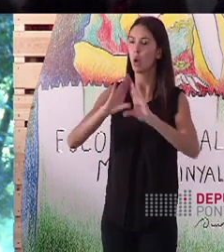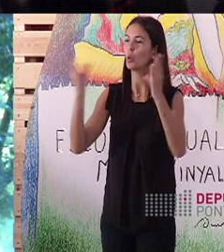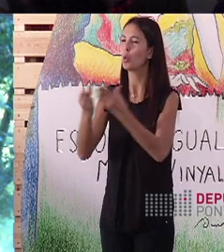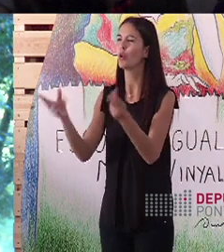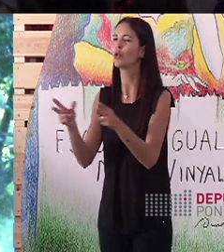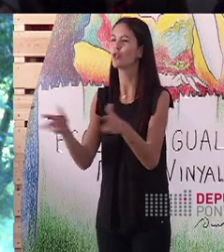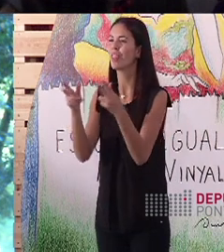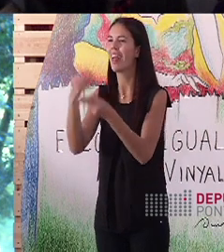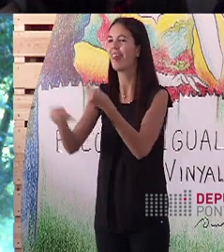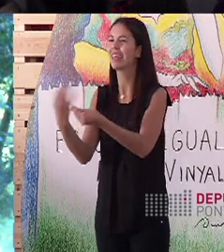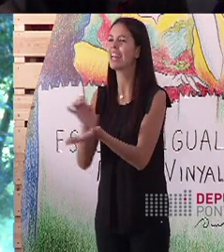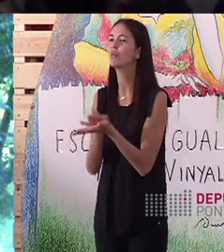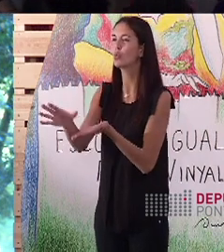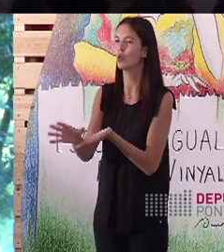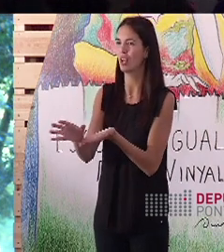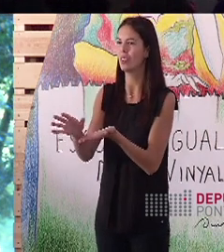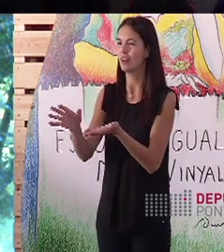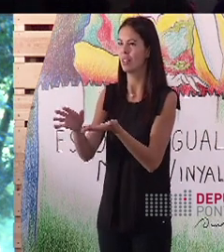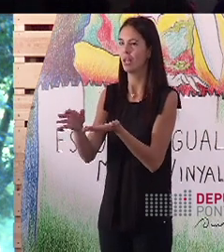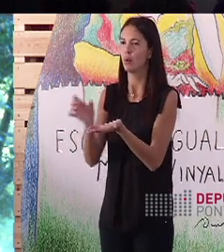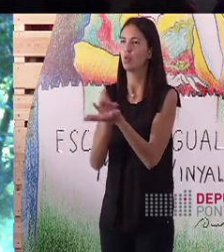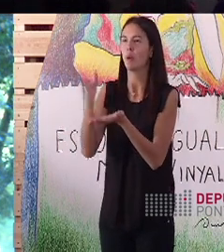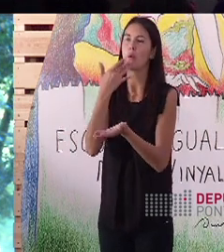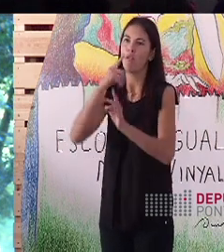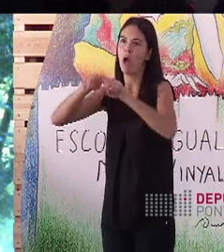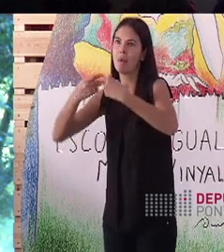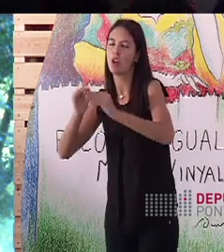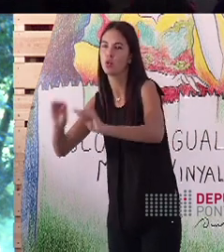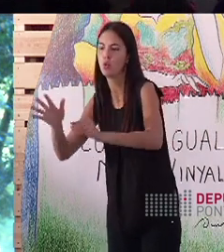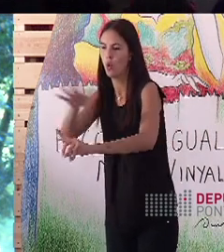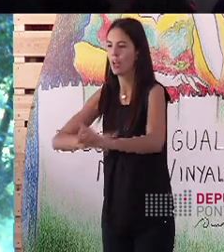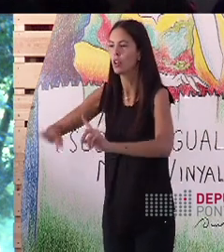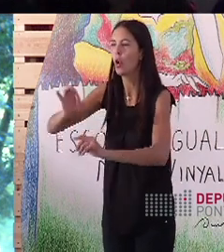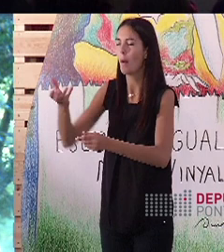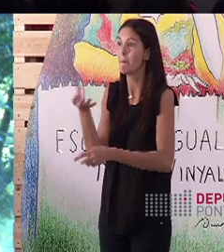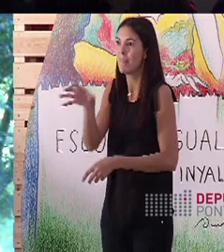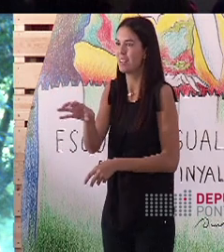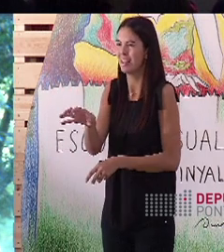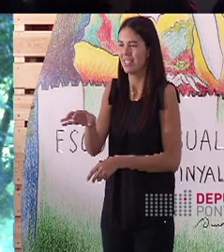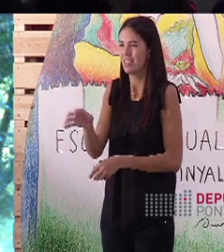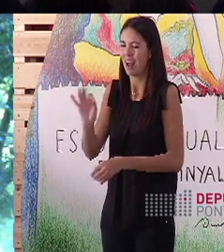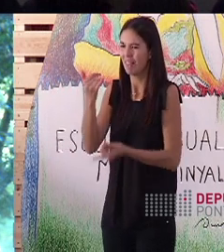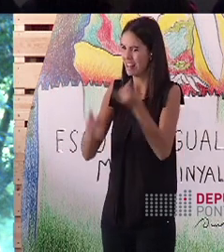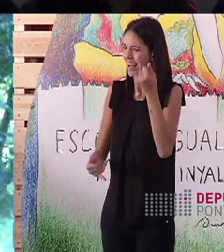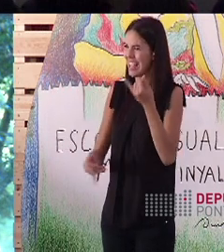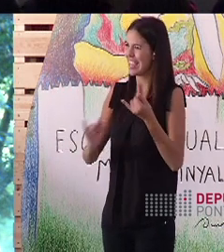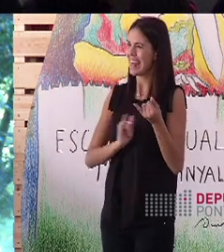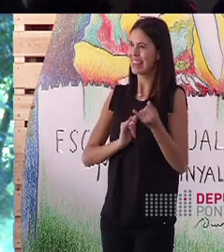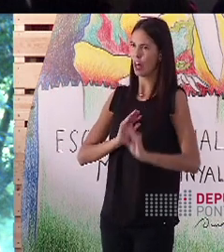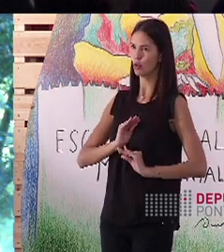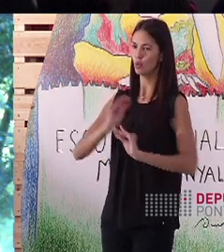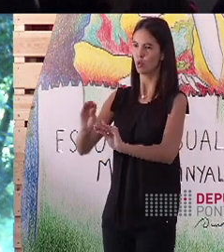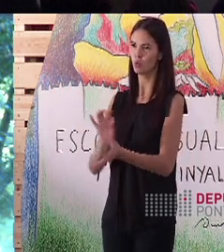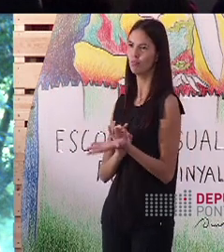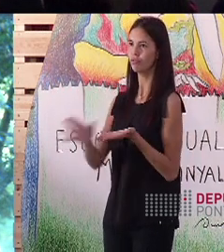expulsado. Expulsado non só da súa familia, do seu territorio, do seu país de orixe, sino expulsado da súa identidade, despoxado